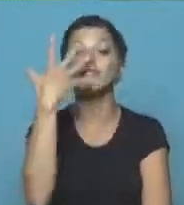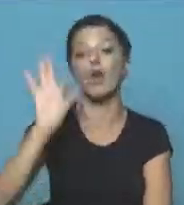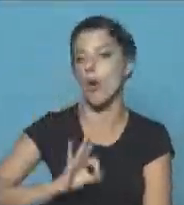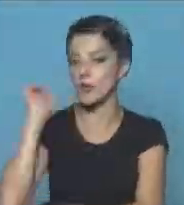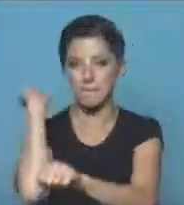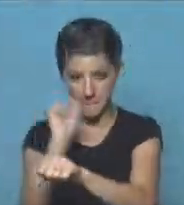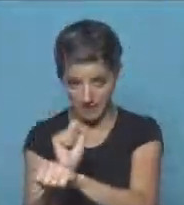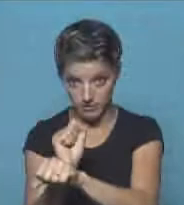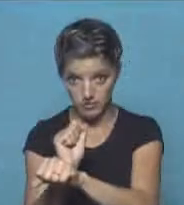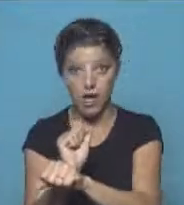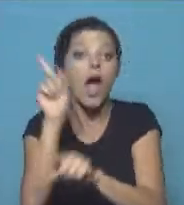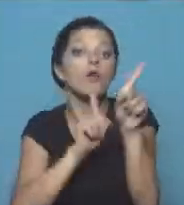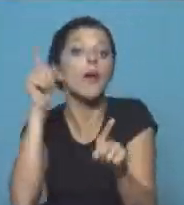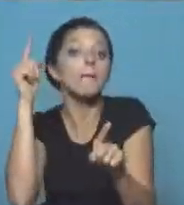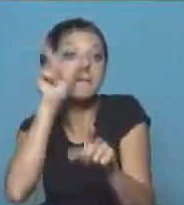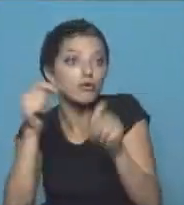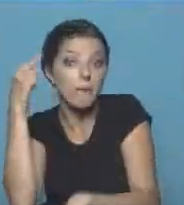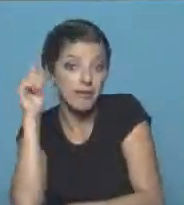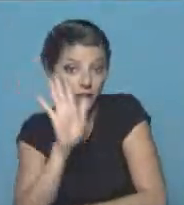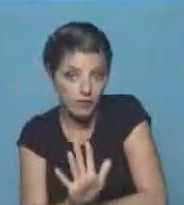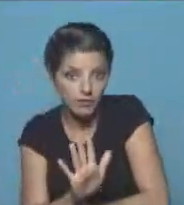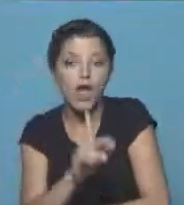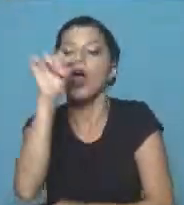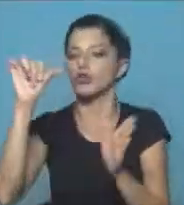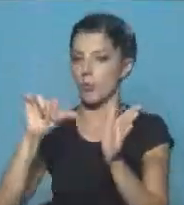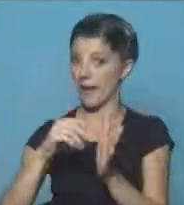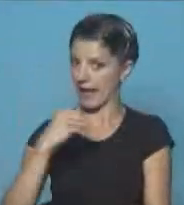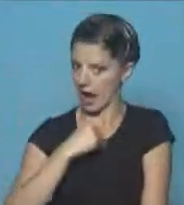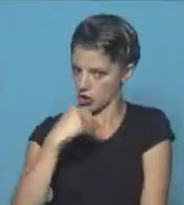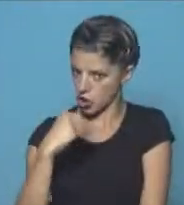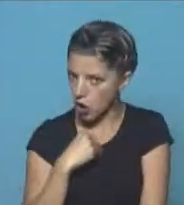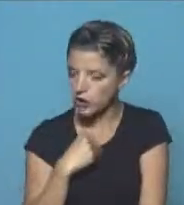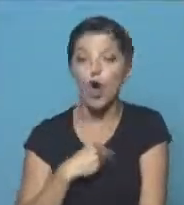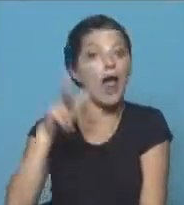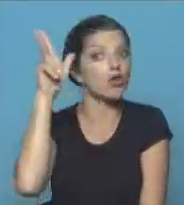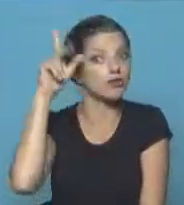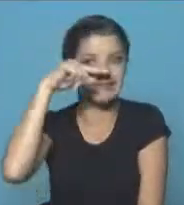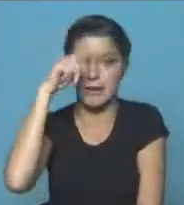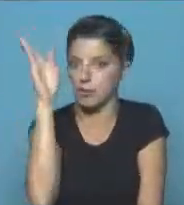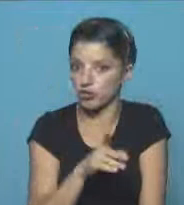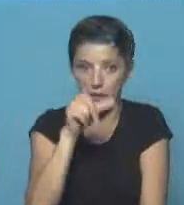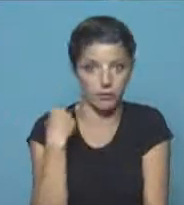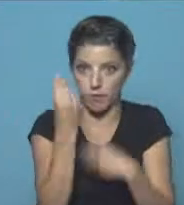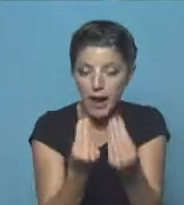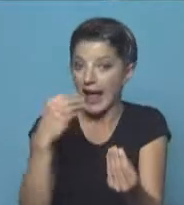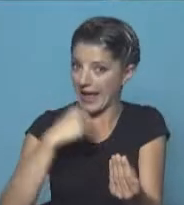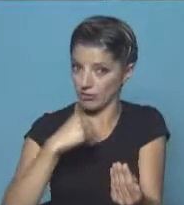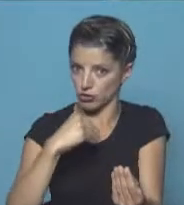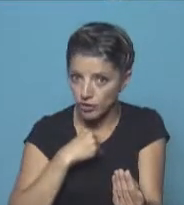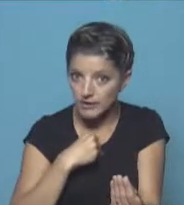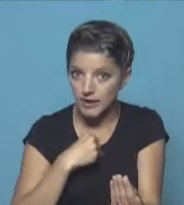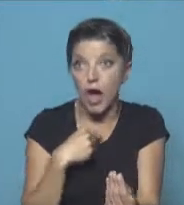O sea, hay gente que piensa así. Es un país profundamente católico, 87% de la población dice ser católica,